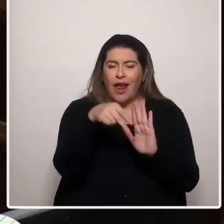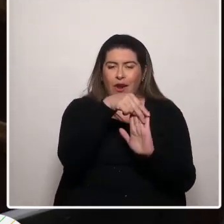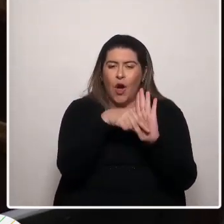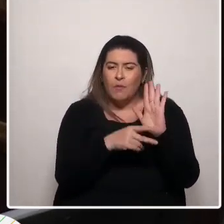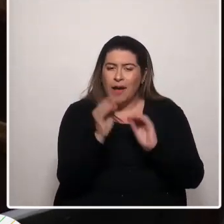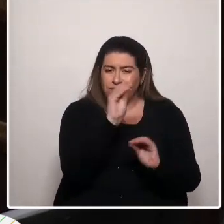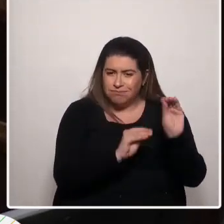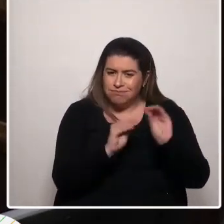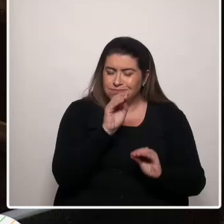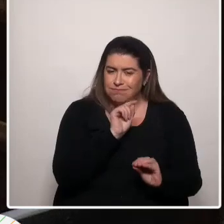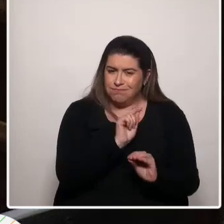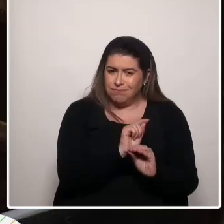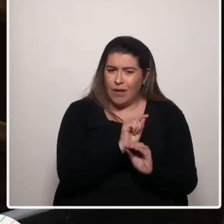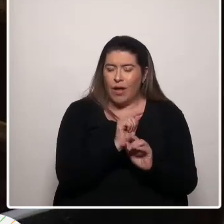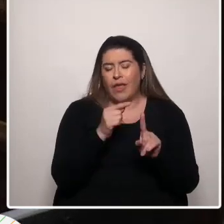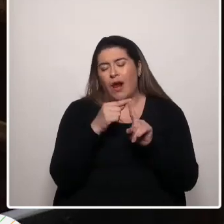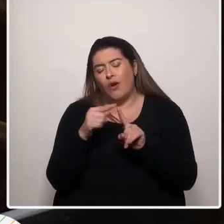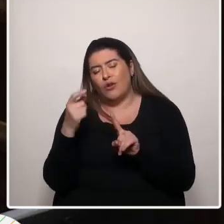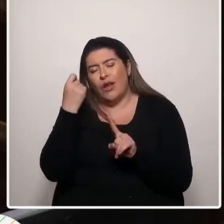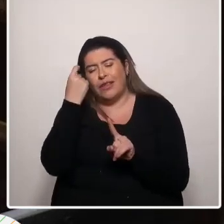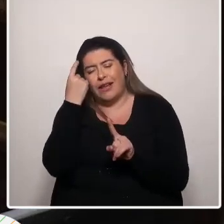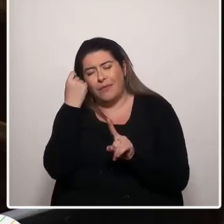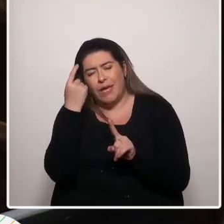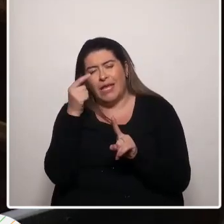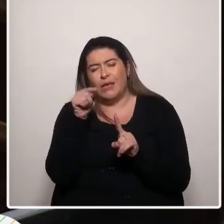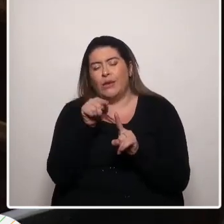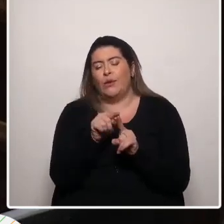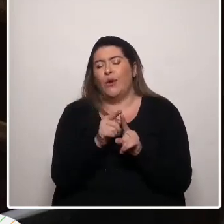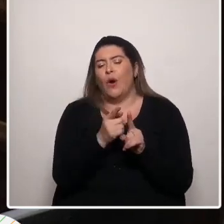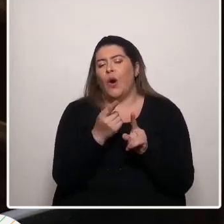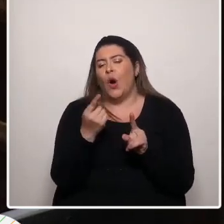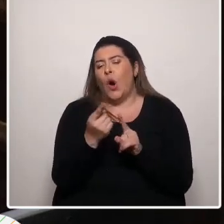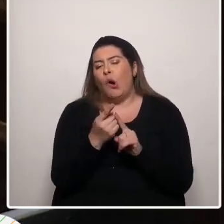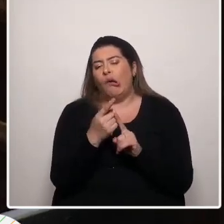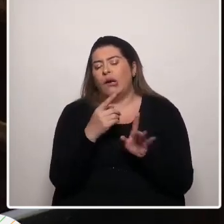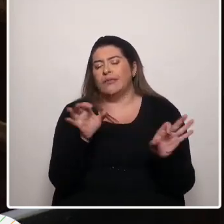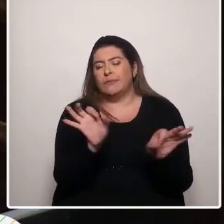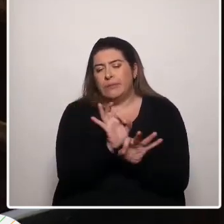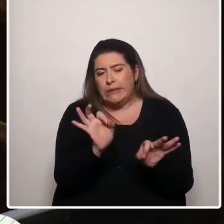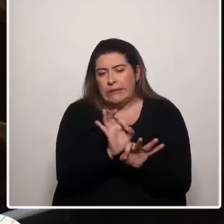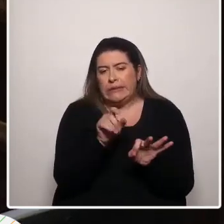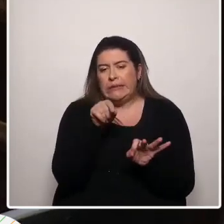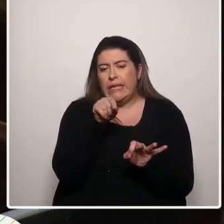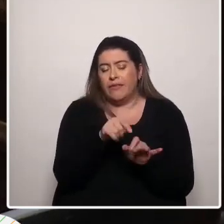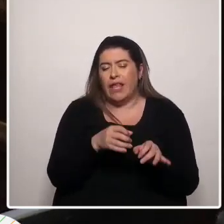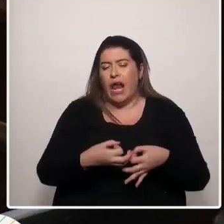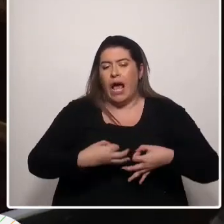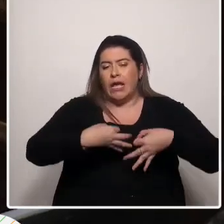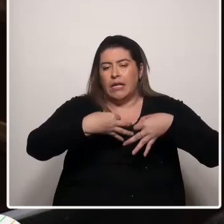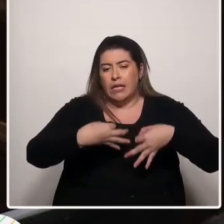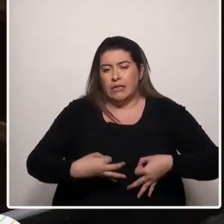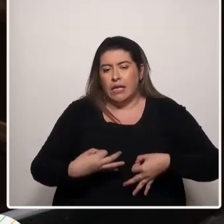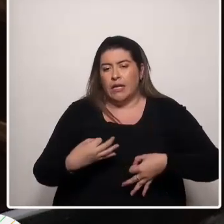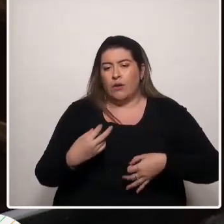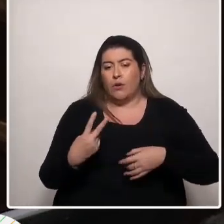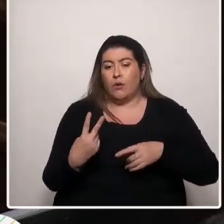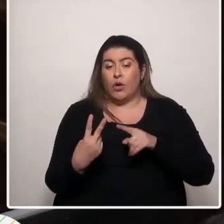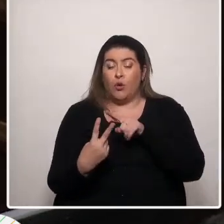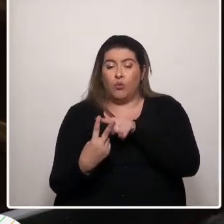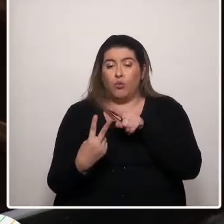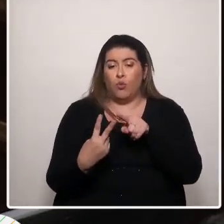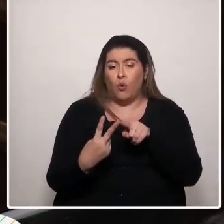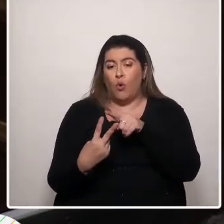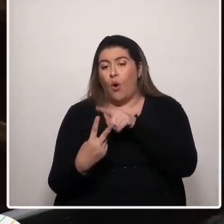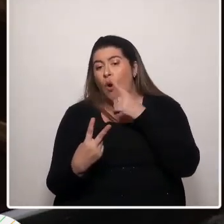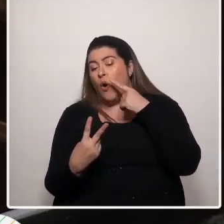lo tanto, dar otra interpretación y pensar y señalar que debe estar garantizada la presencia de uno de